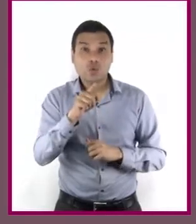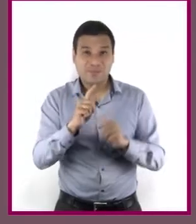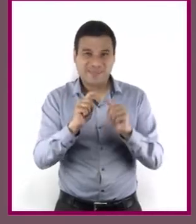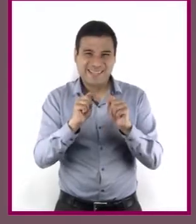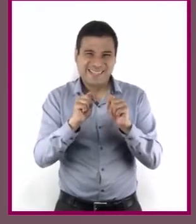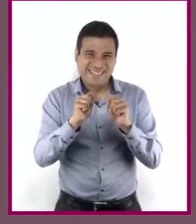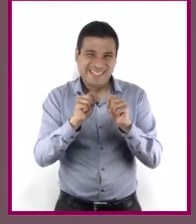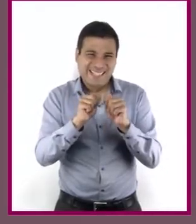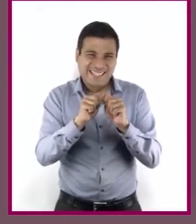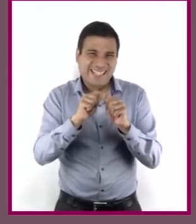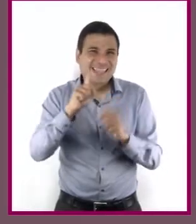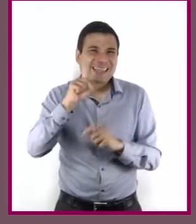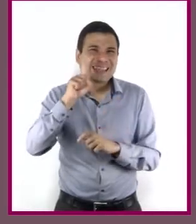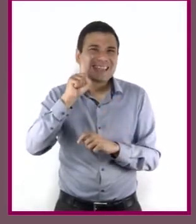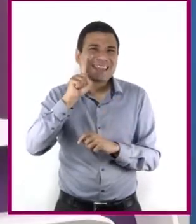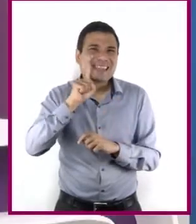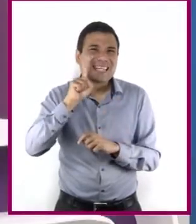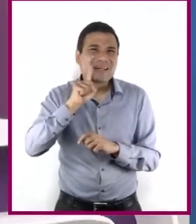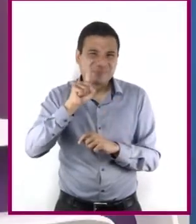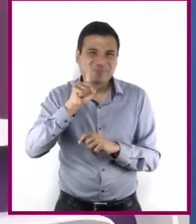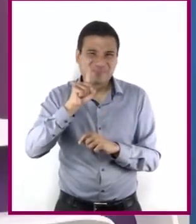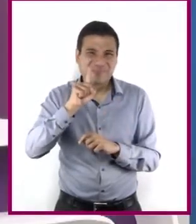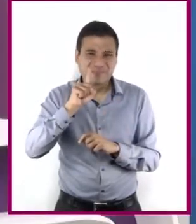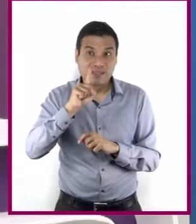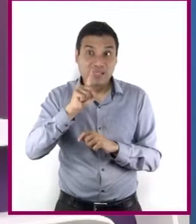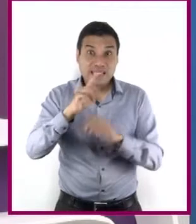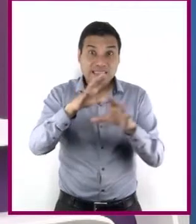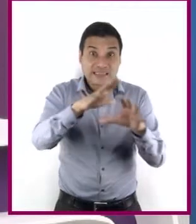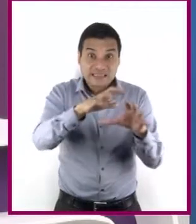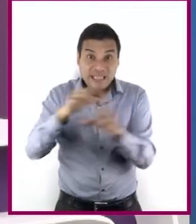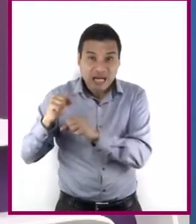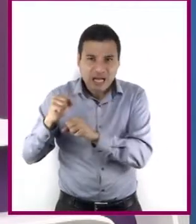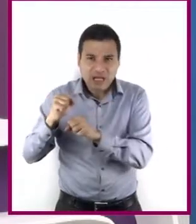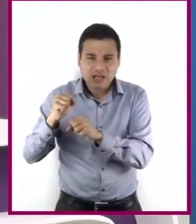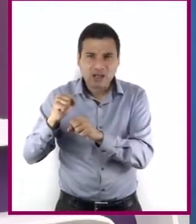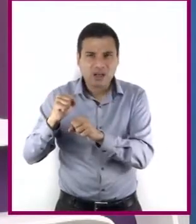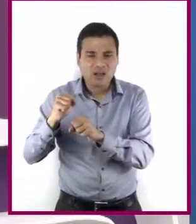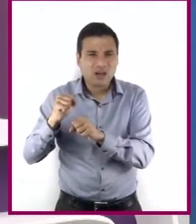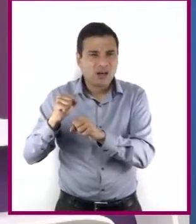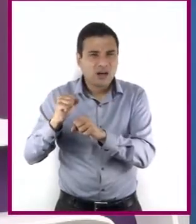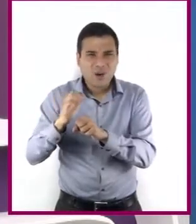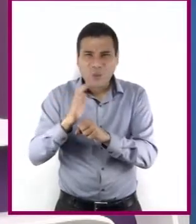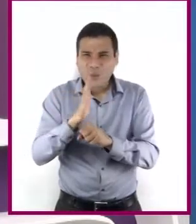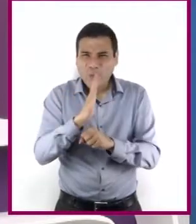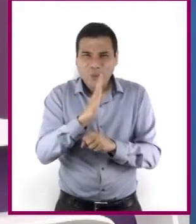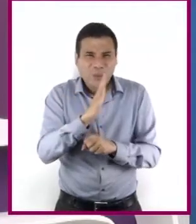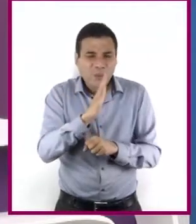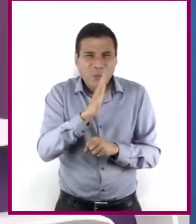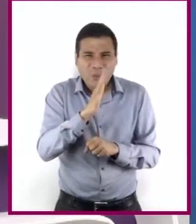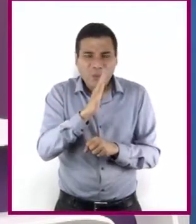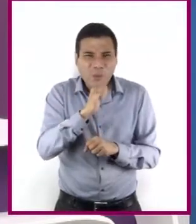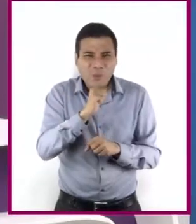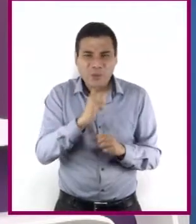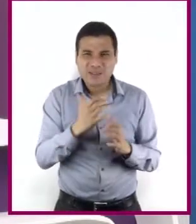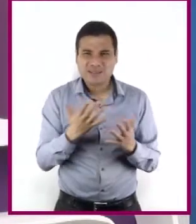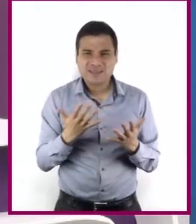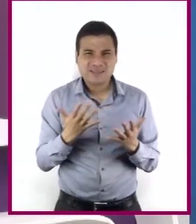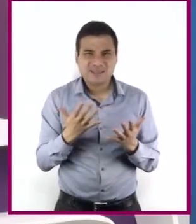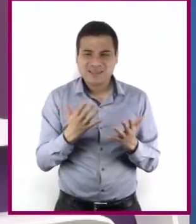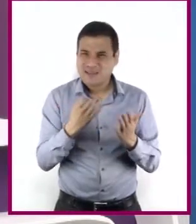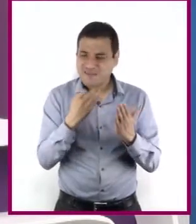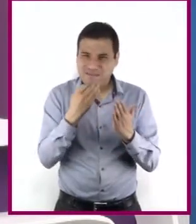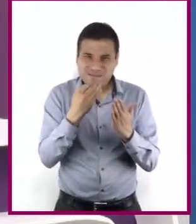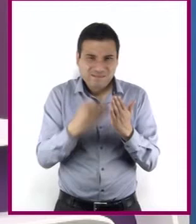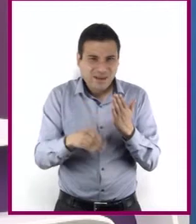se refiere a Winnie, su esposa, ni siquiera tomaron la más simple y razonable de las